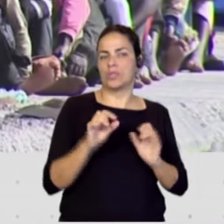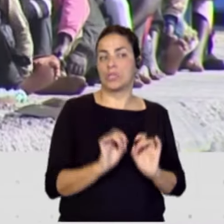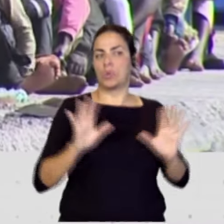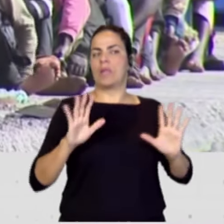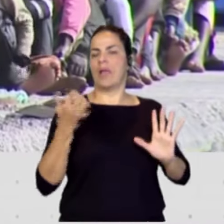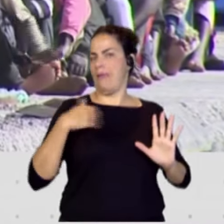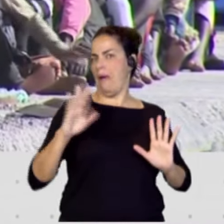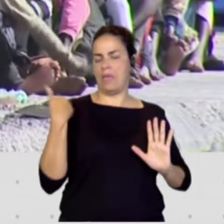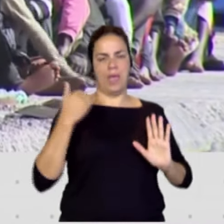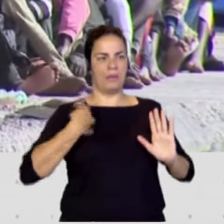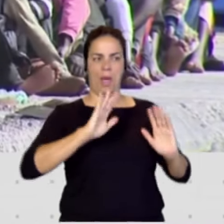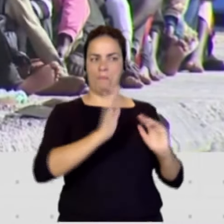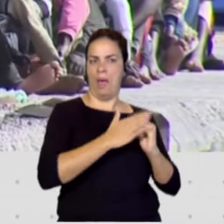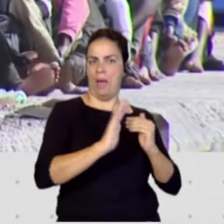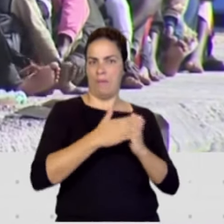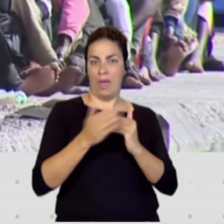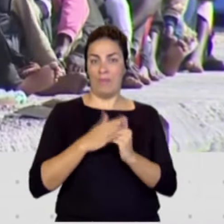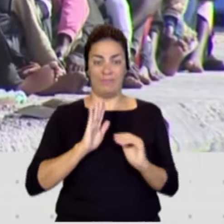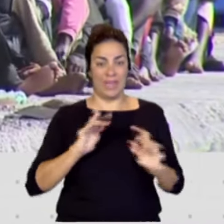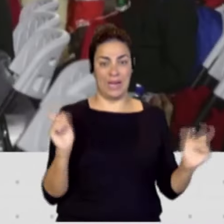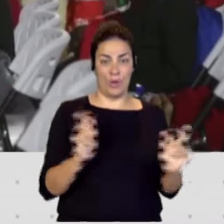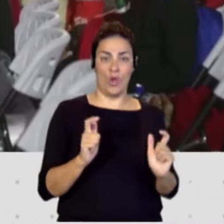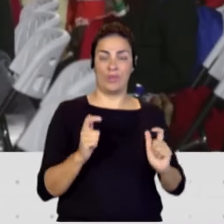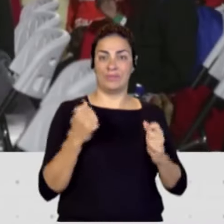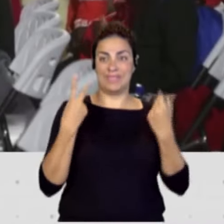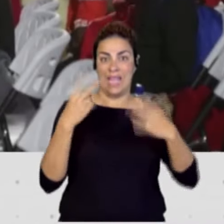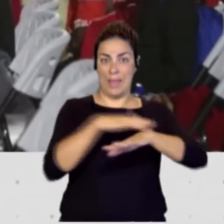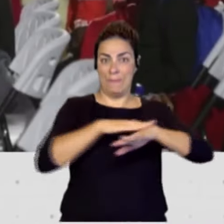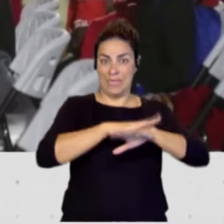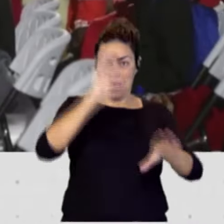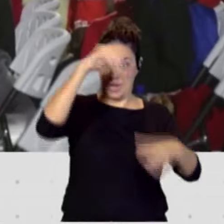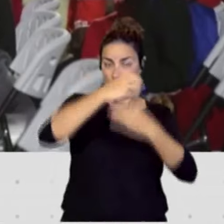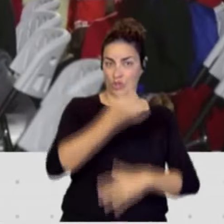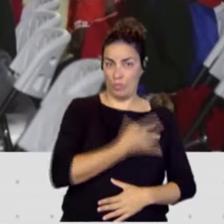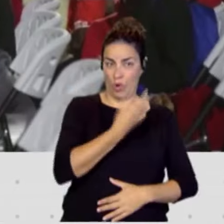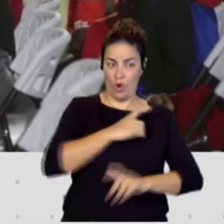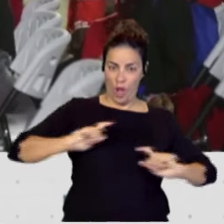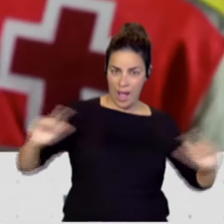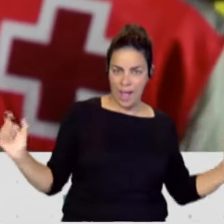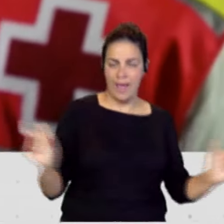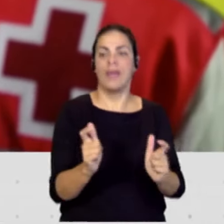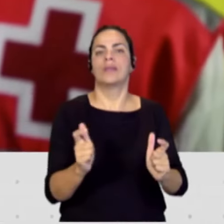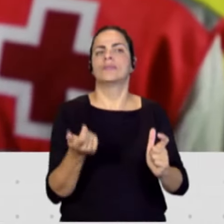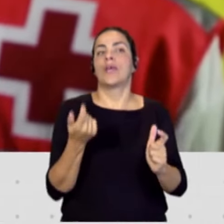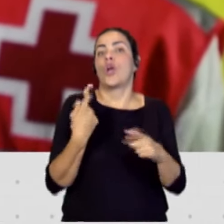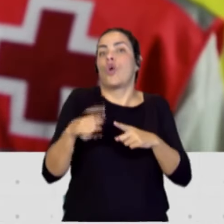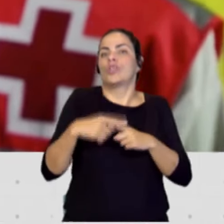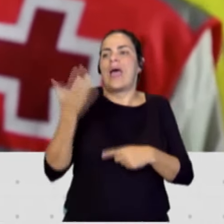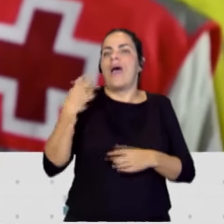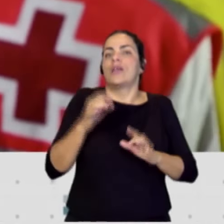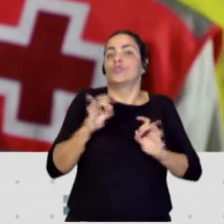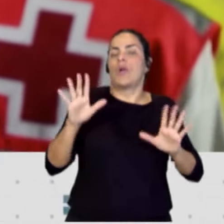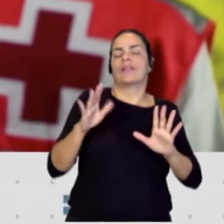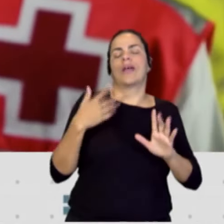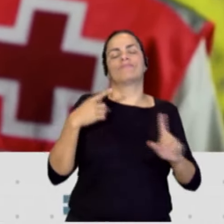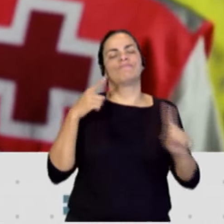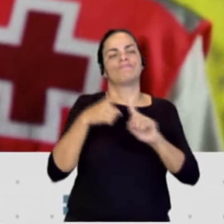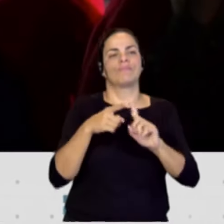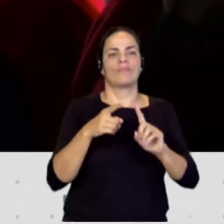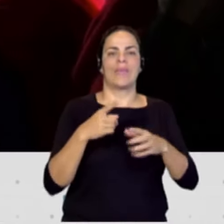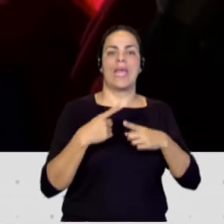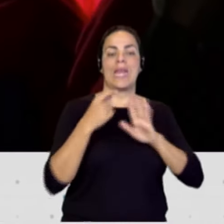limarse en esa reunión de hasta siete ministerios en la moncloa tenía eh tenían que ver con los requisitos eh para la distribución